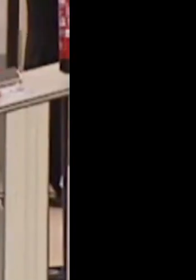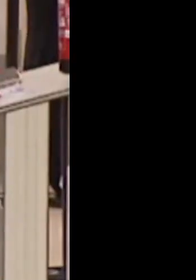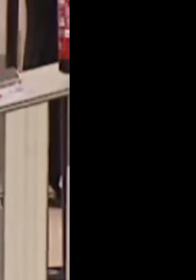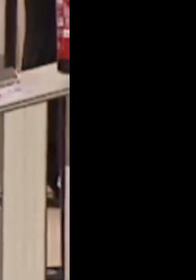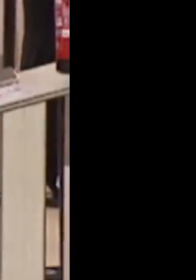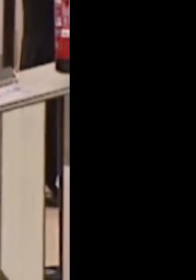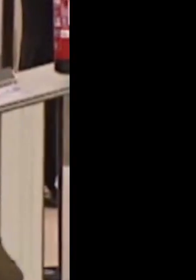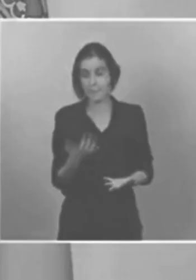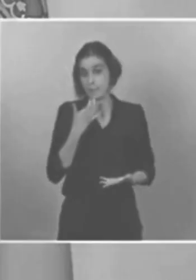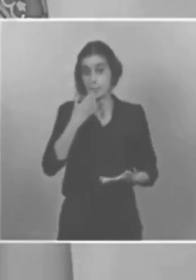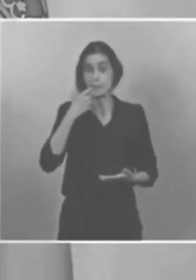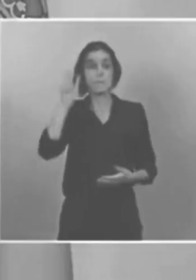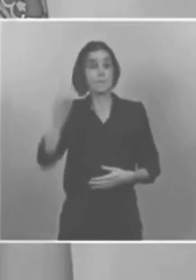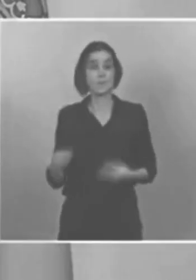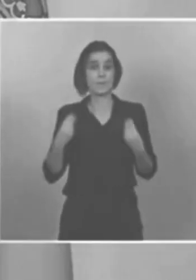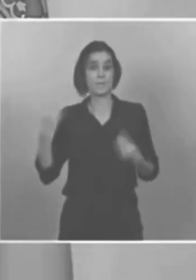cuantas trabas burocráticas.